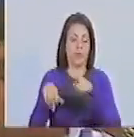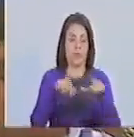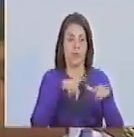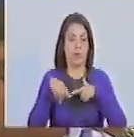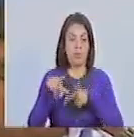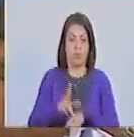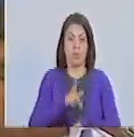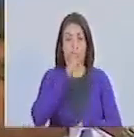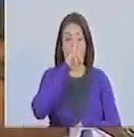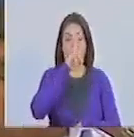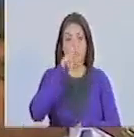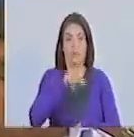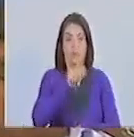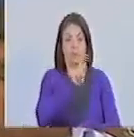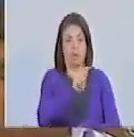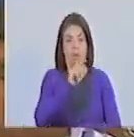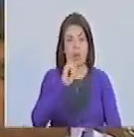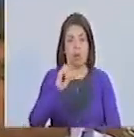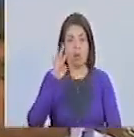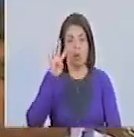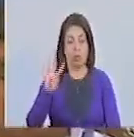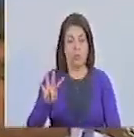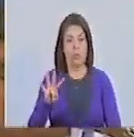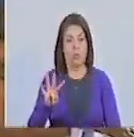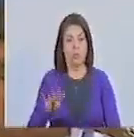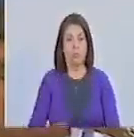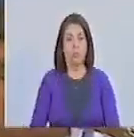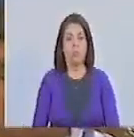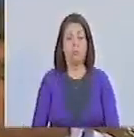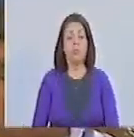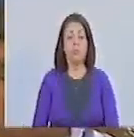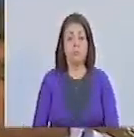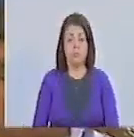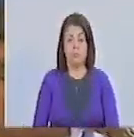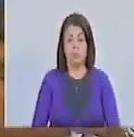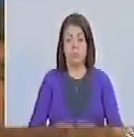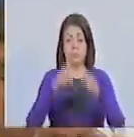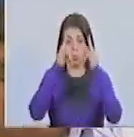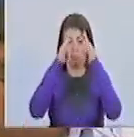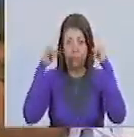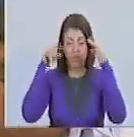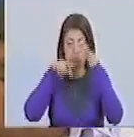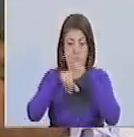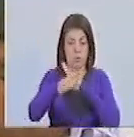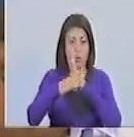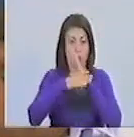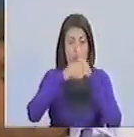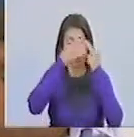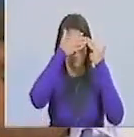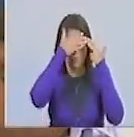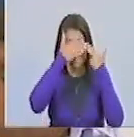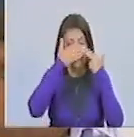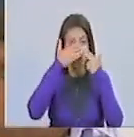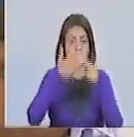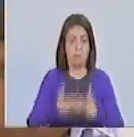terrible Teo 4, allá en Cocollar, campamento antiguerrillero.